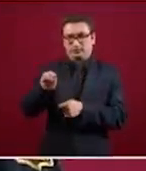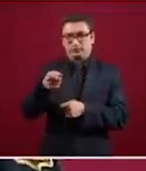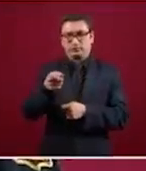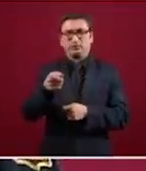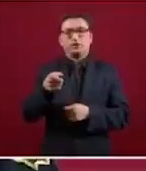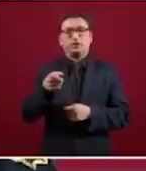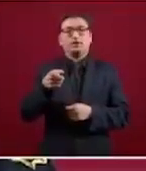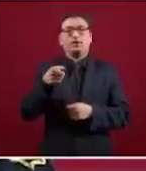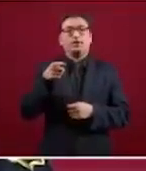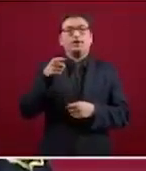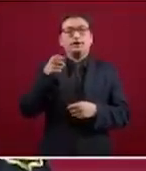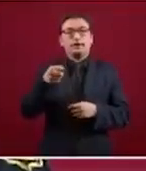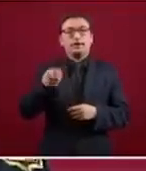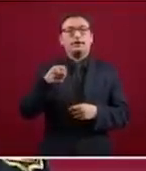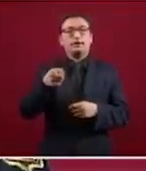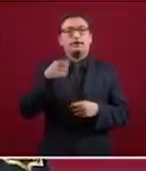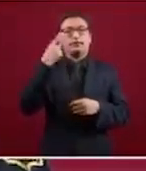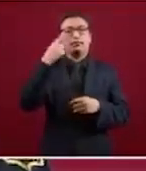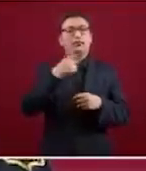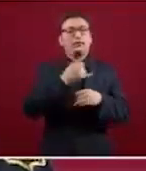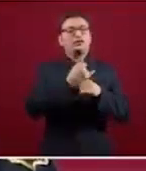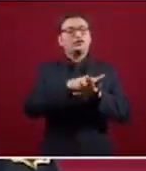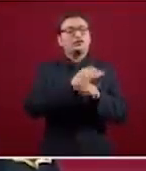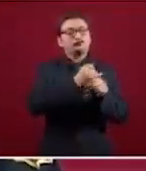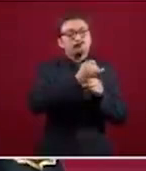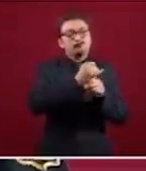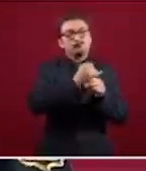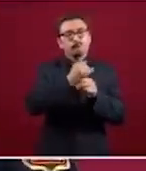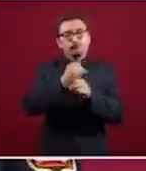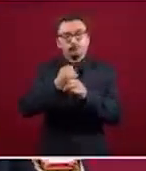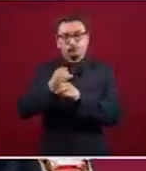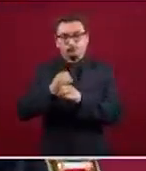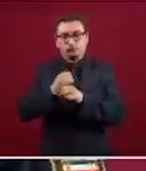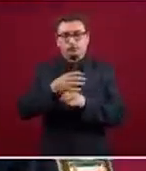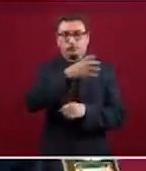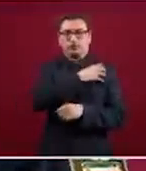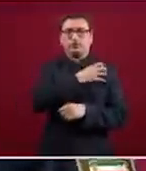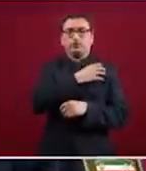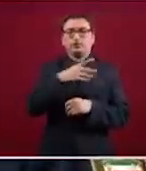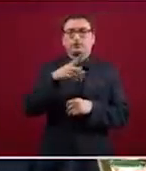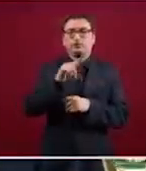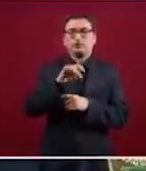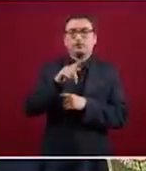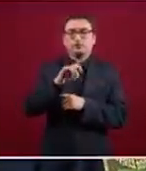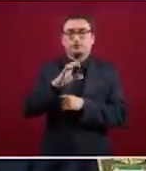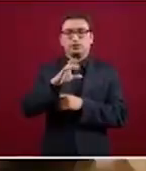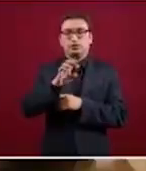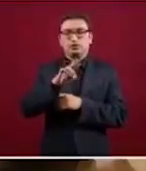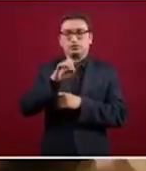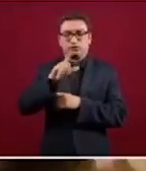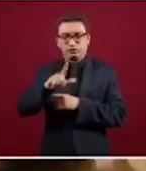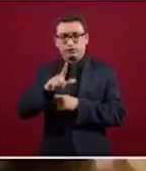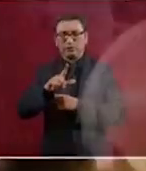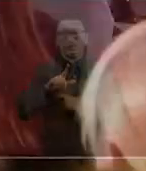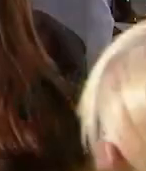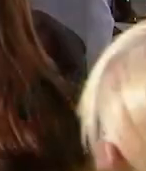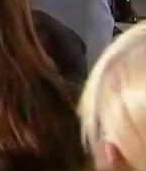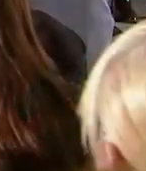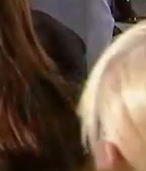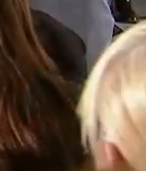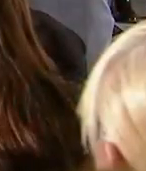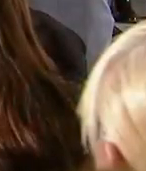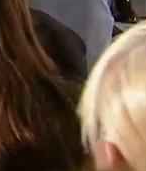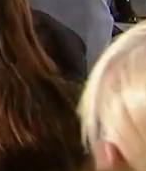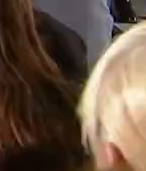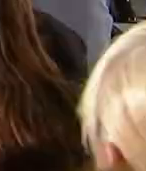la generación de la obtención de información teniente coronel de caballería del estado mayor